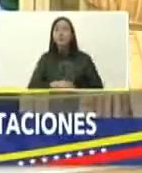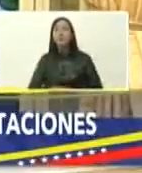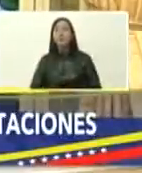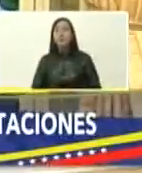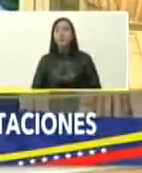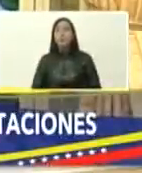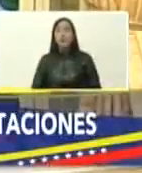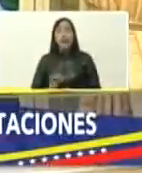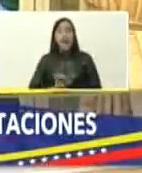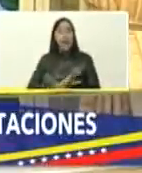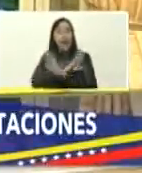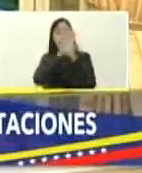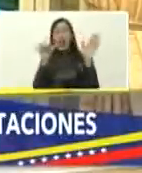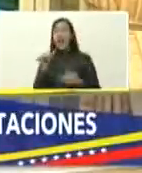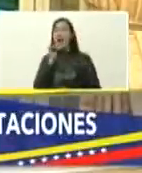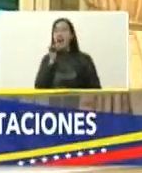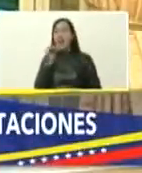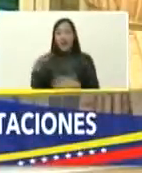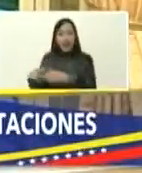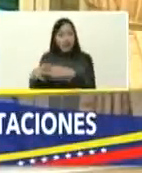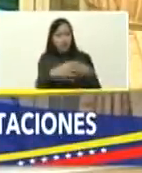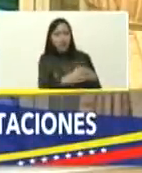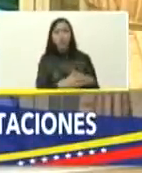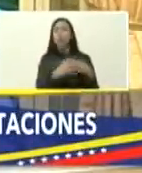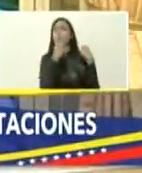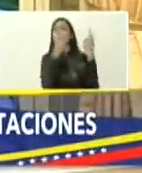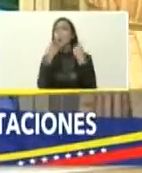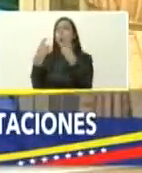con claridad quiénes son los sectores exportadores